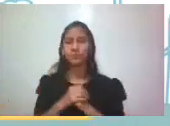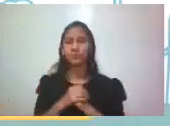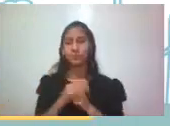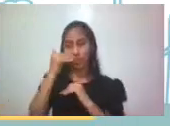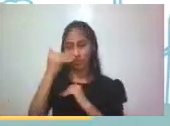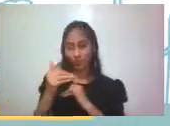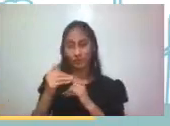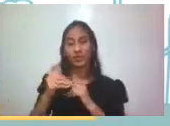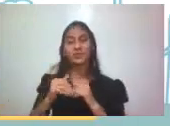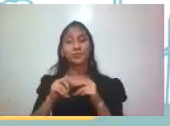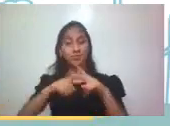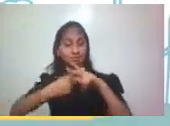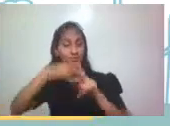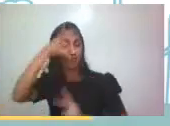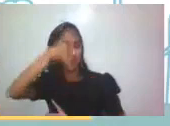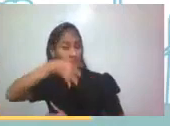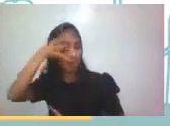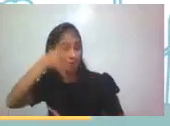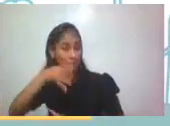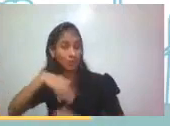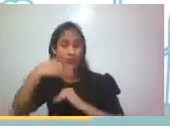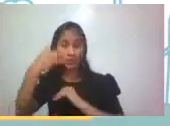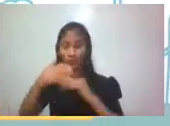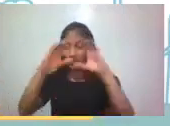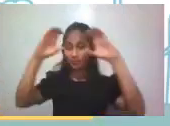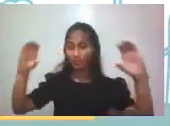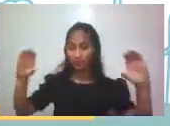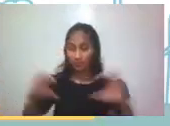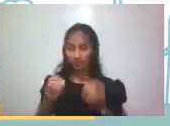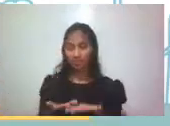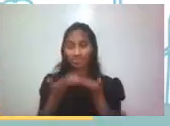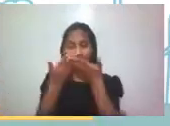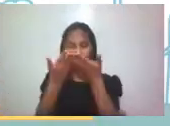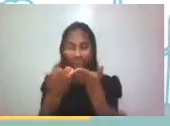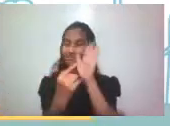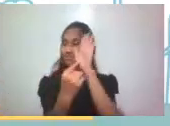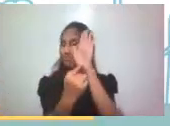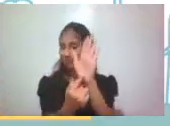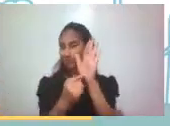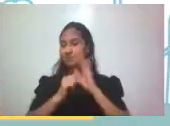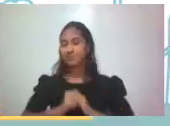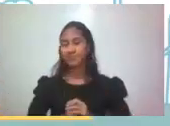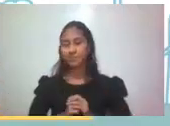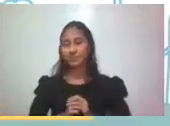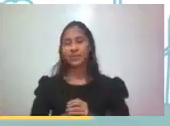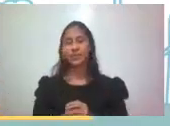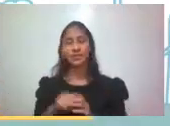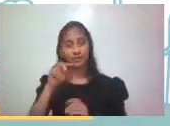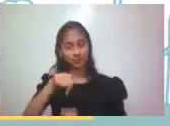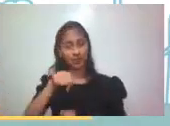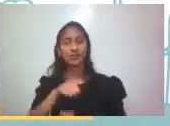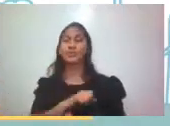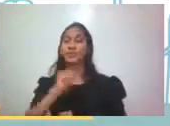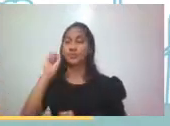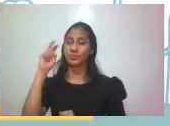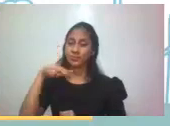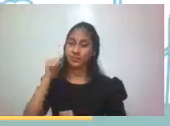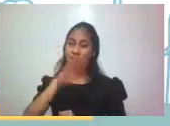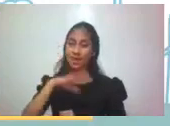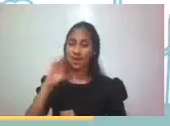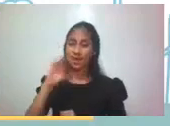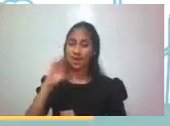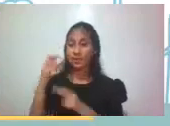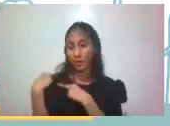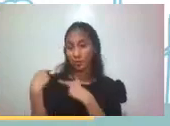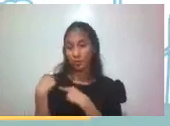eso evalúa y otorga la certificación ambiental. Es el sector competente quien se encarga de hacer